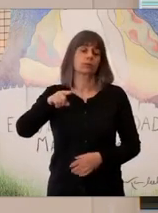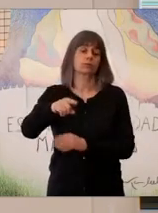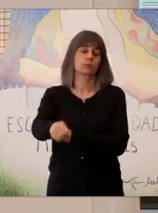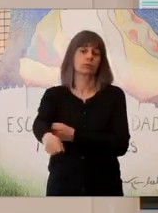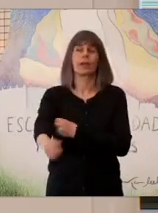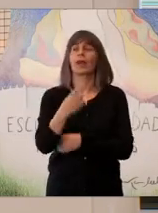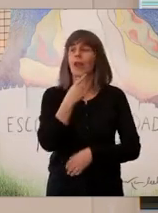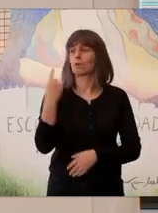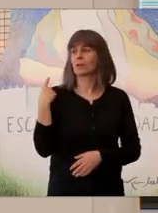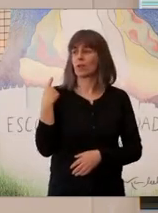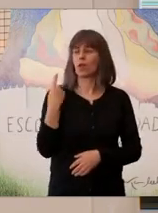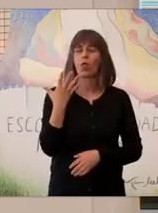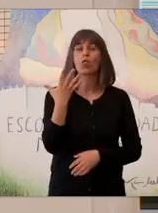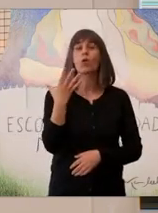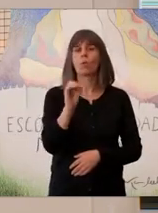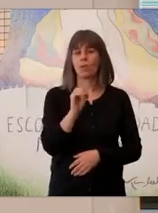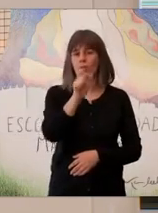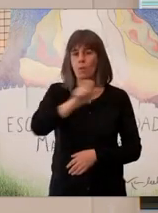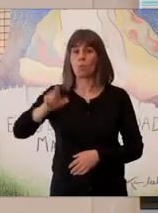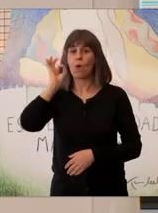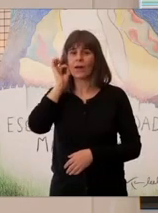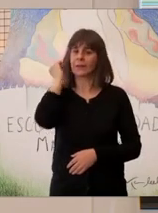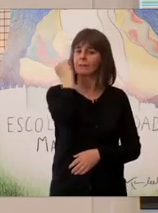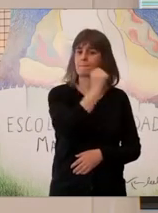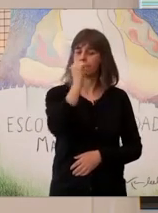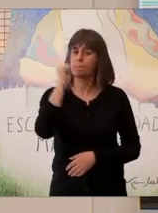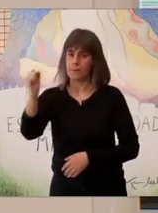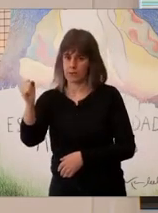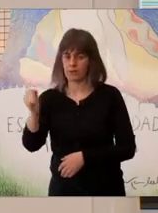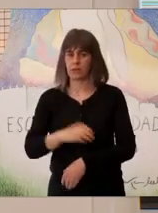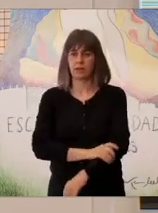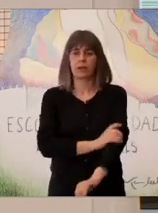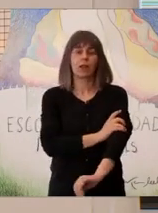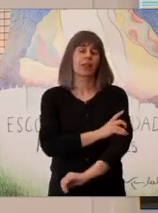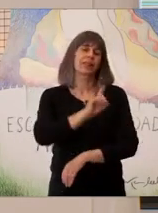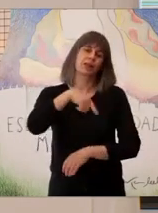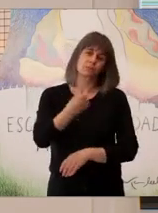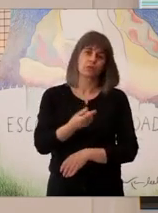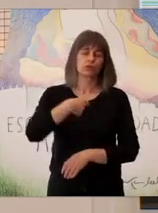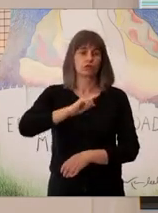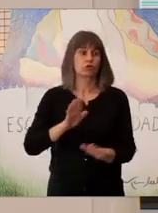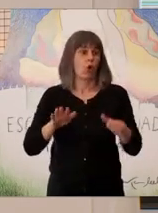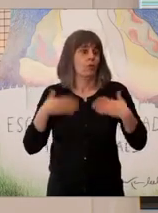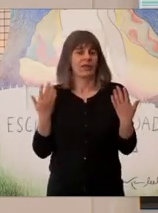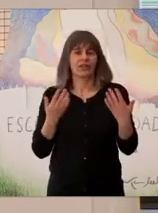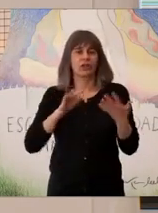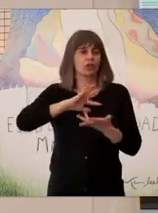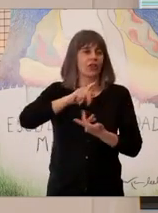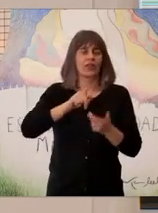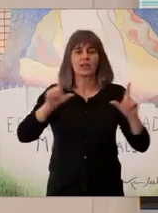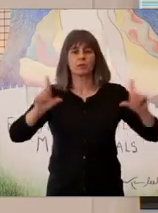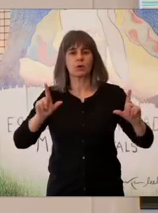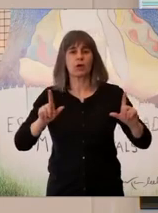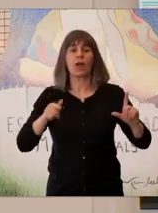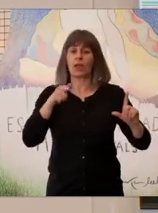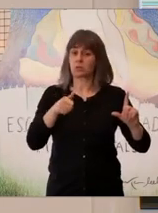el año pasado, 50 feminicidios. 50 feminicidios que luego nos sorprenden las noticias que en la tele dicen, esto ya se